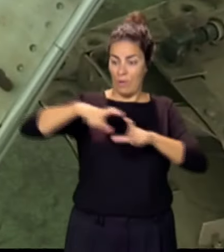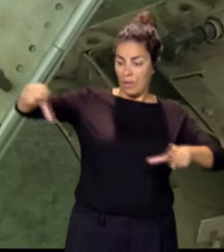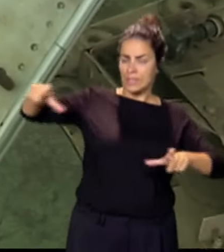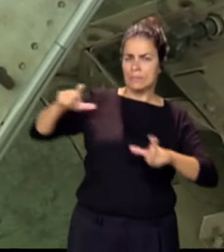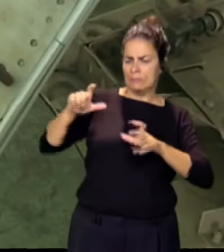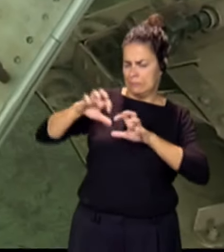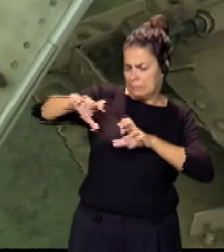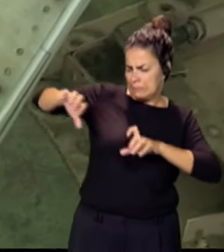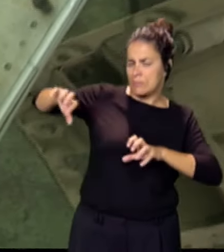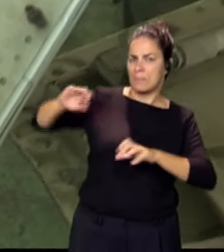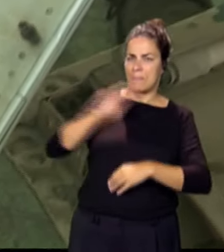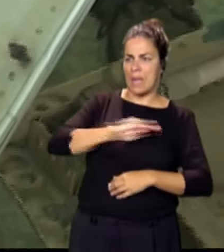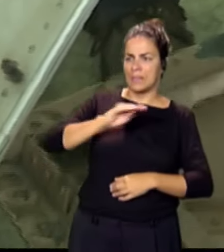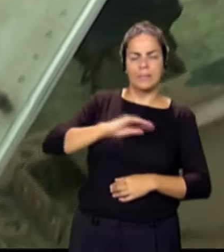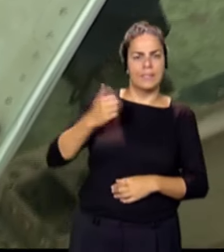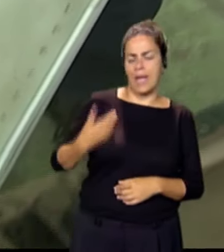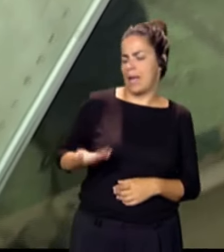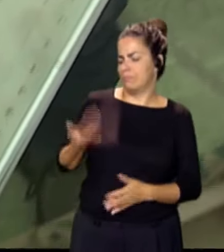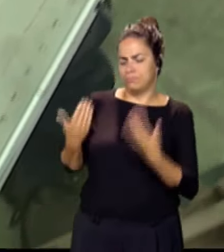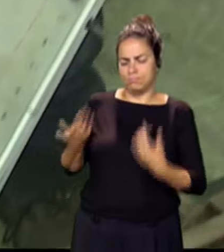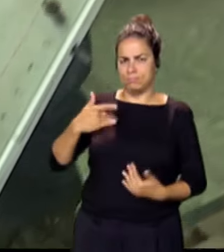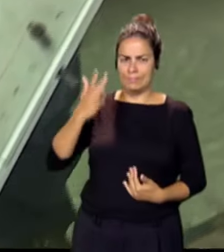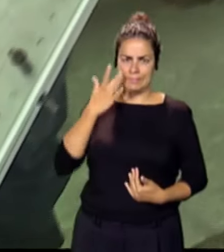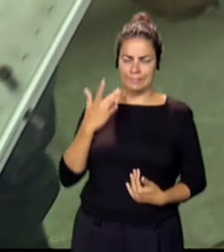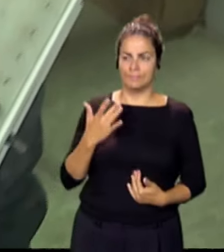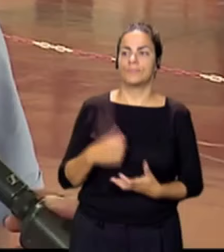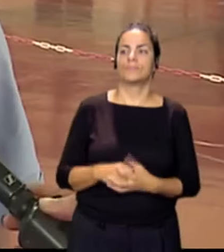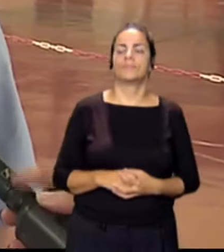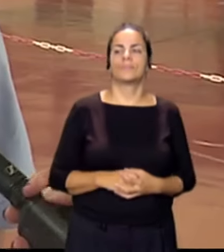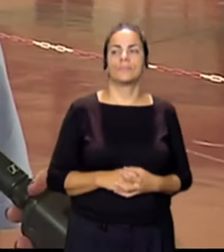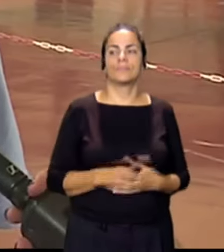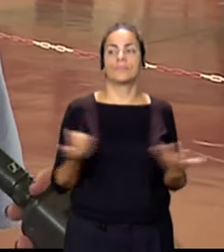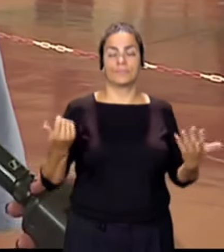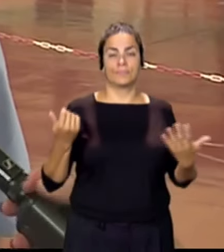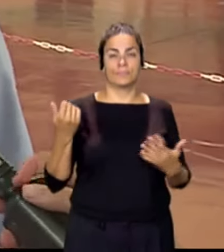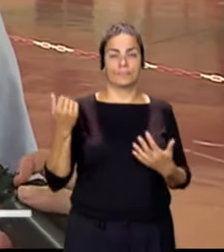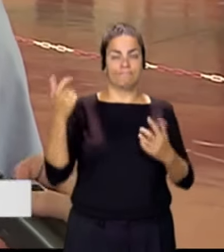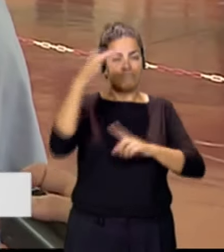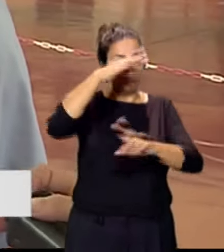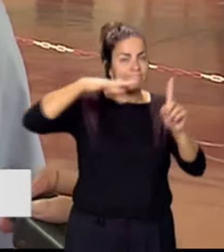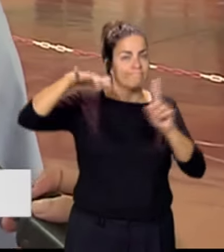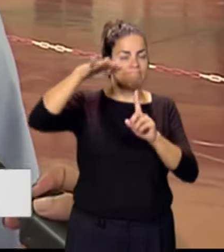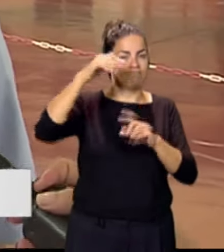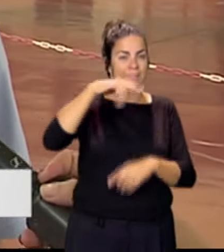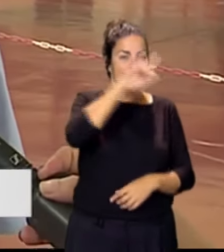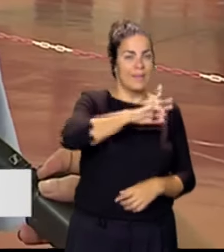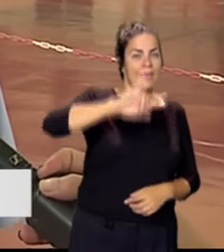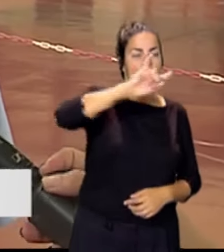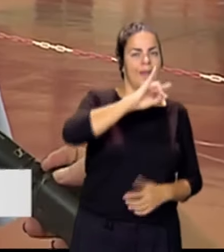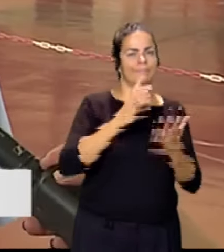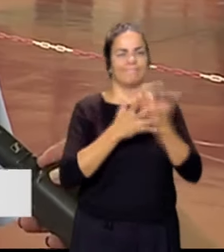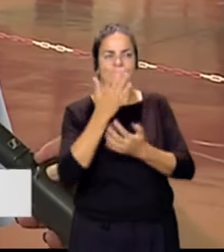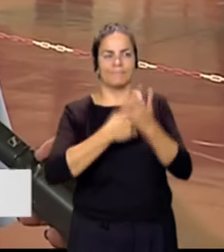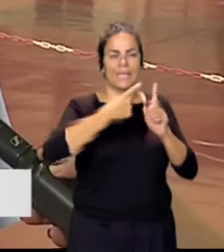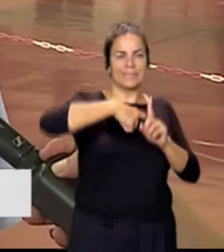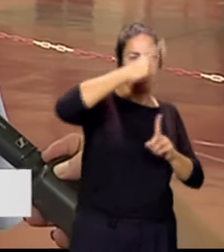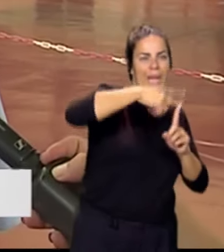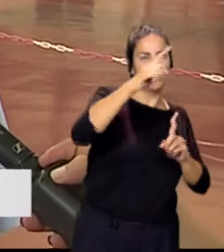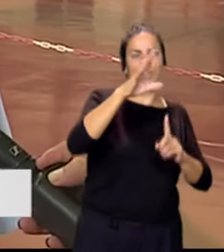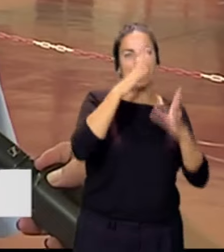eliminado toda toda toda la corrosión posible el ambiente canario eh combina temperaturas humedades y